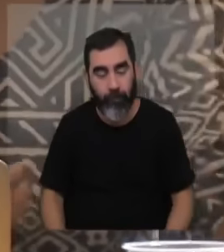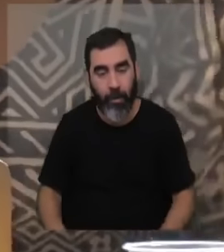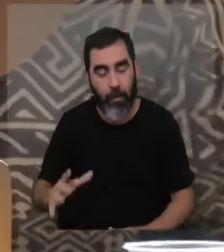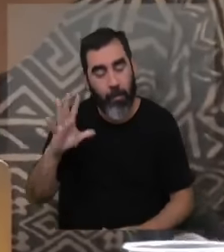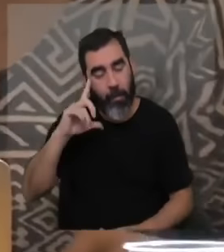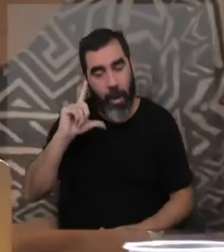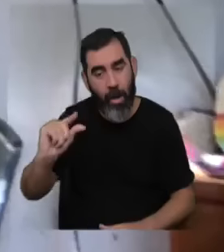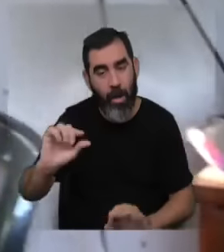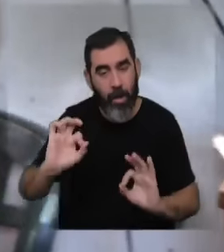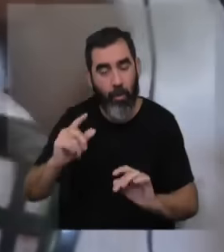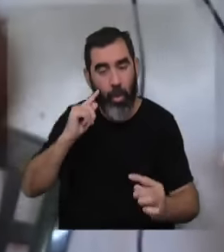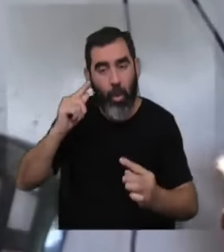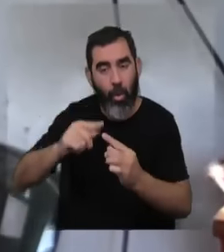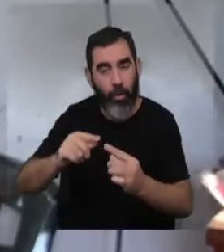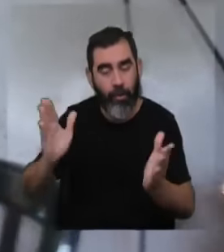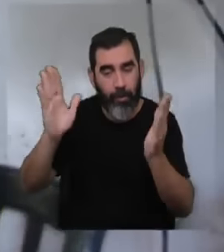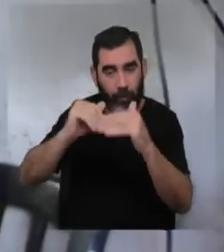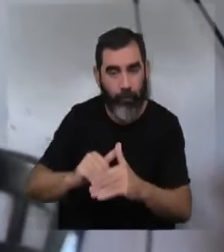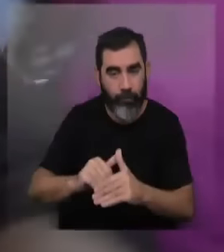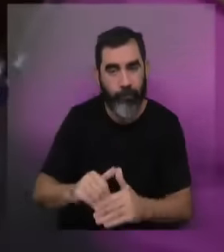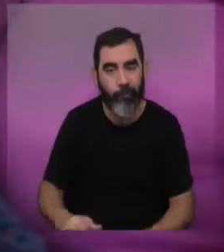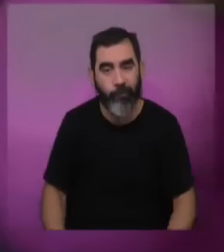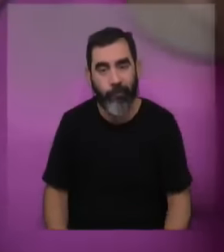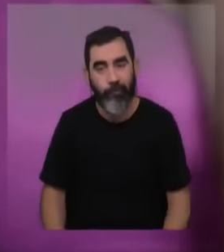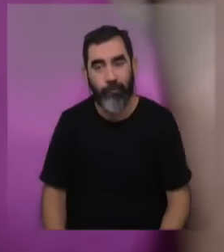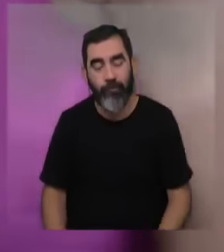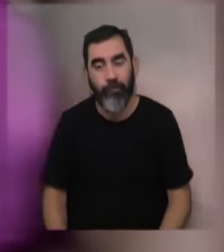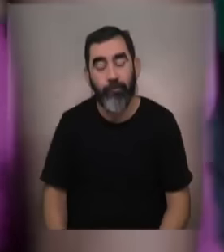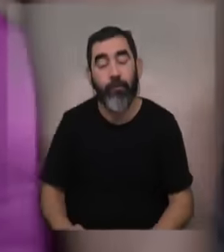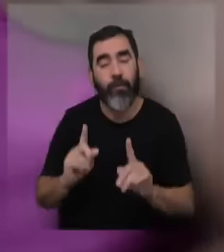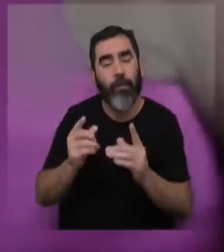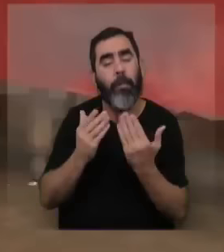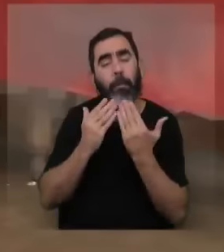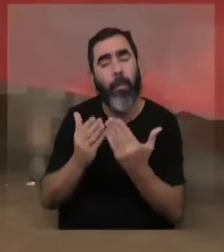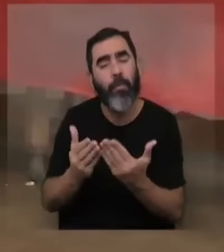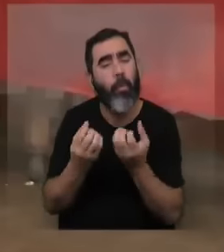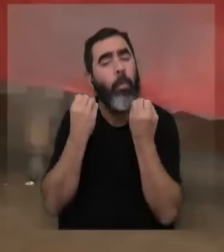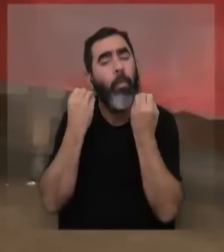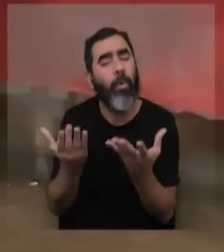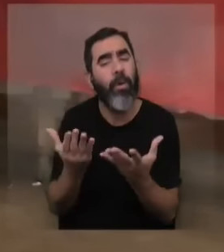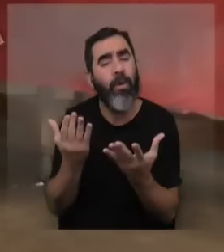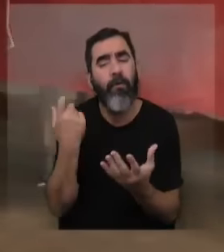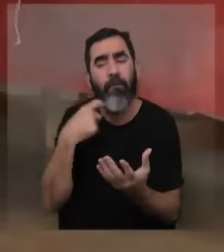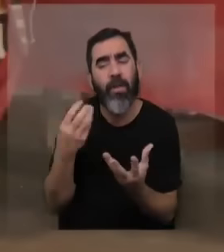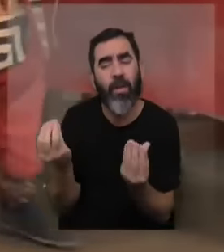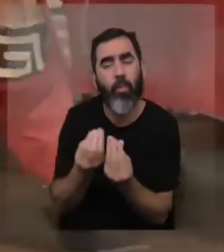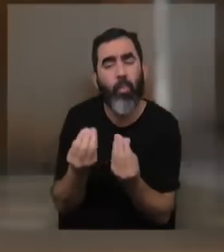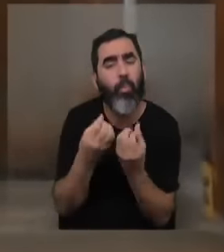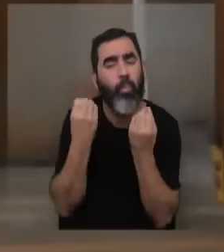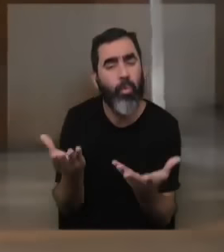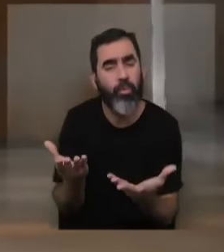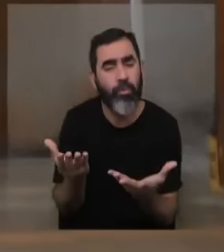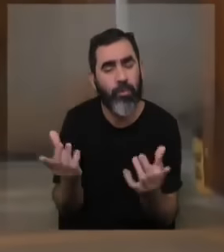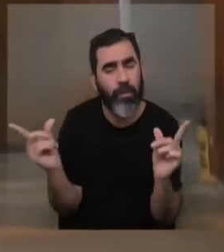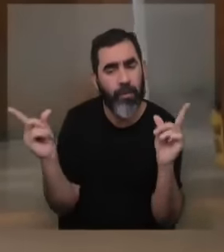lejos de los objetivos alcanzar y yo te pregunto también por qué se está más lejos se está